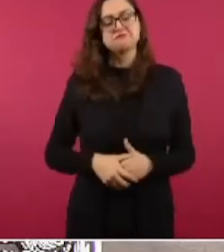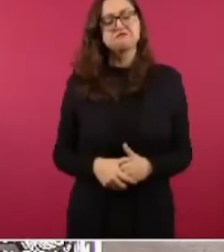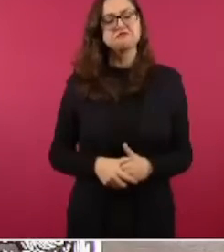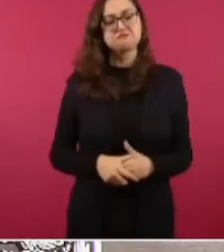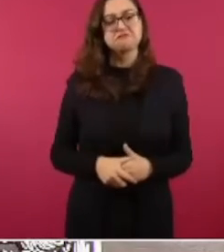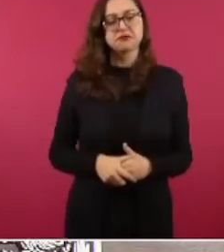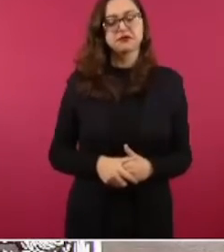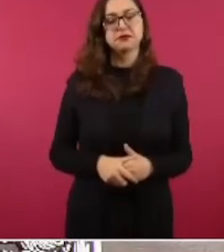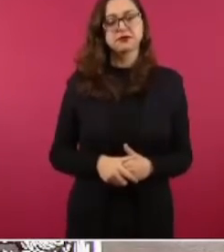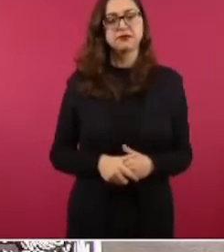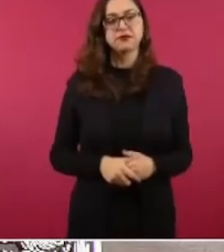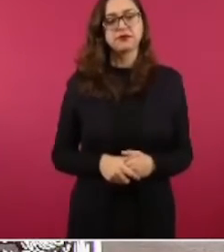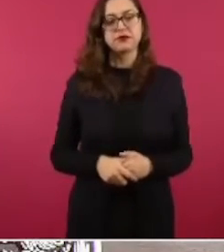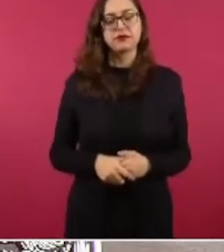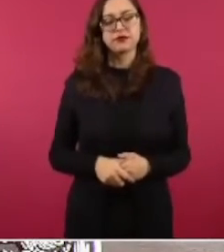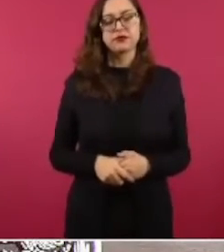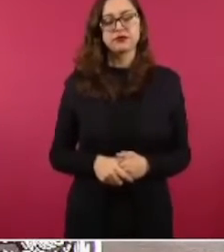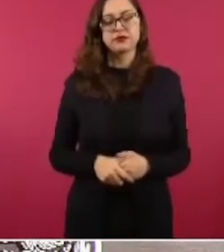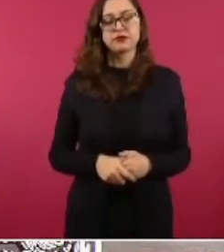es